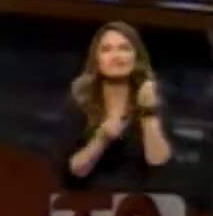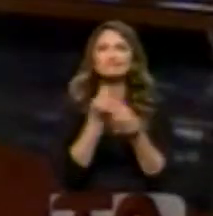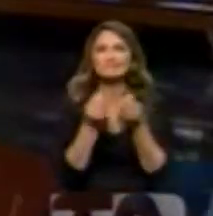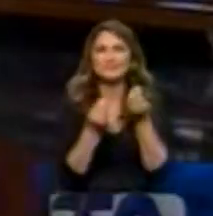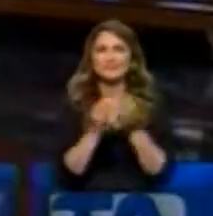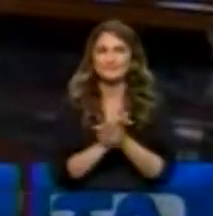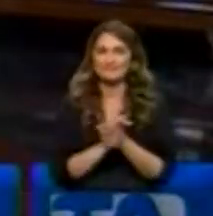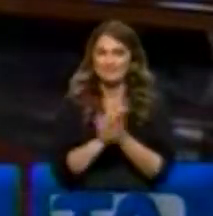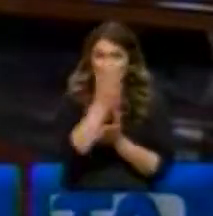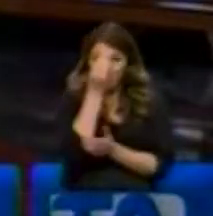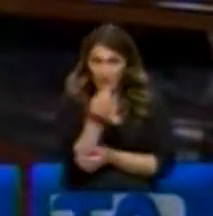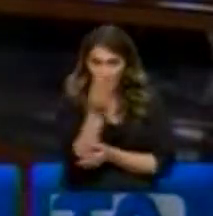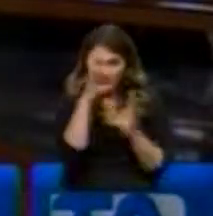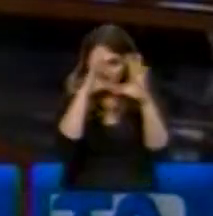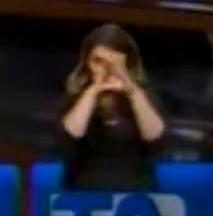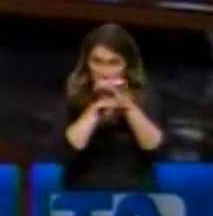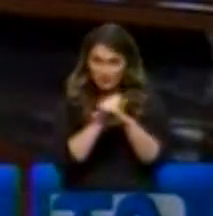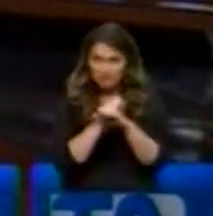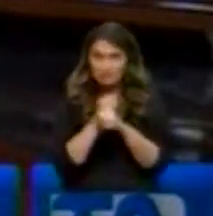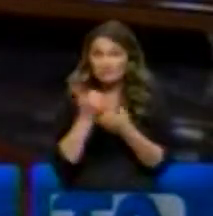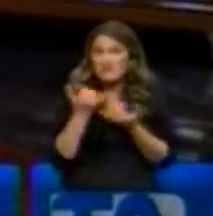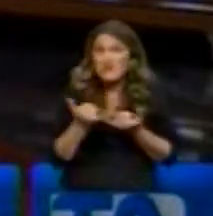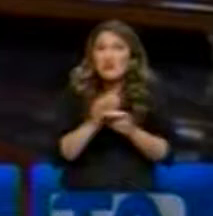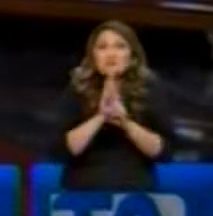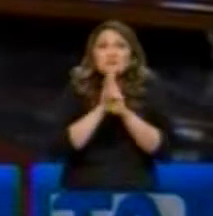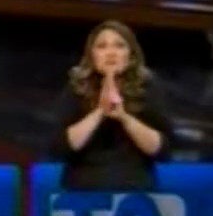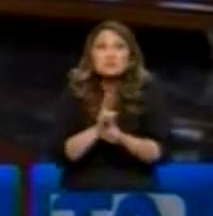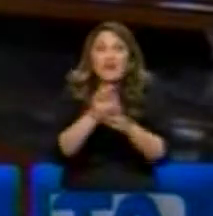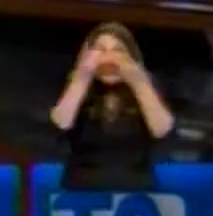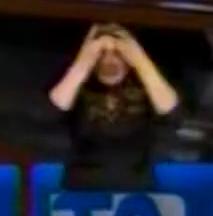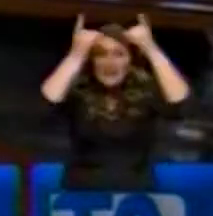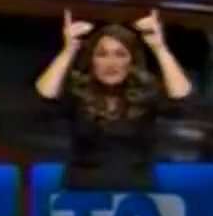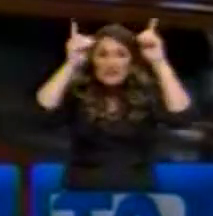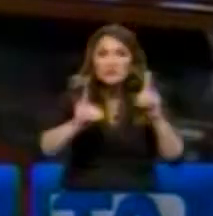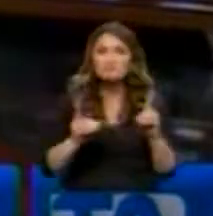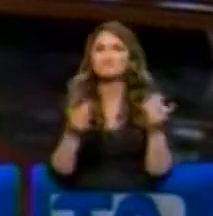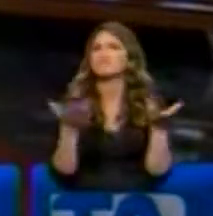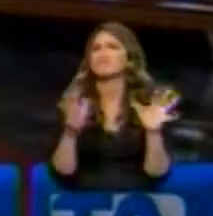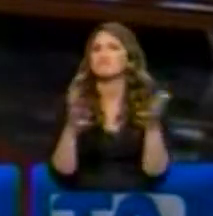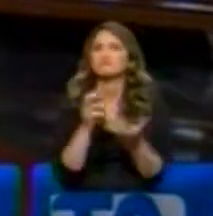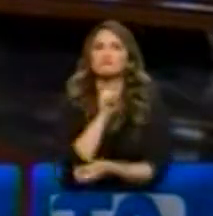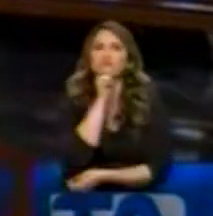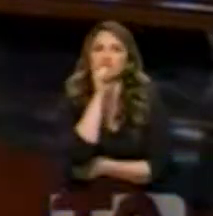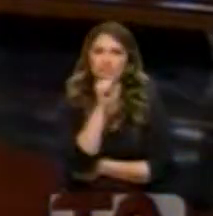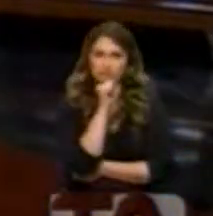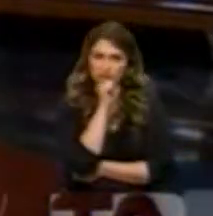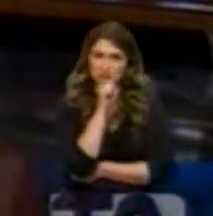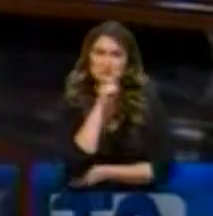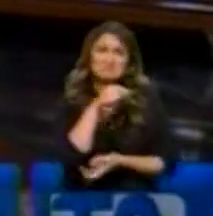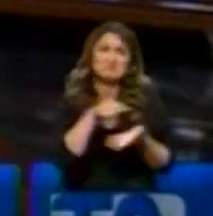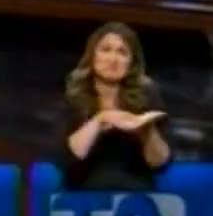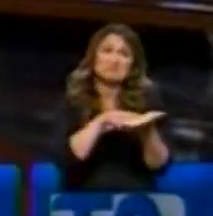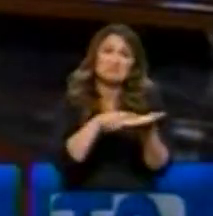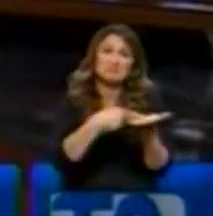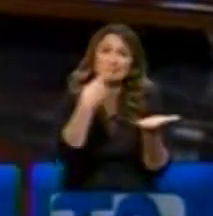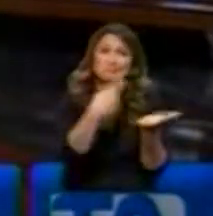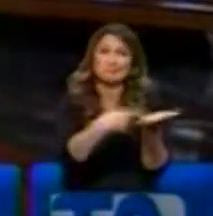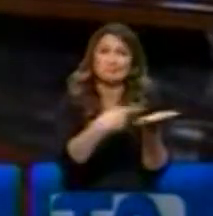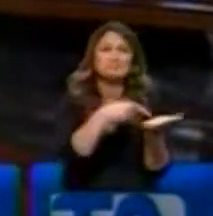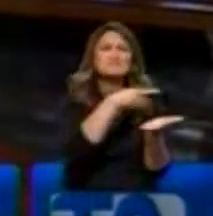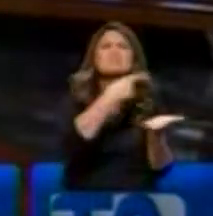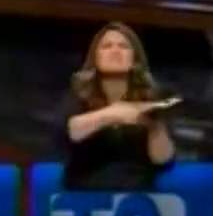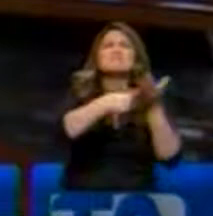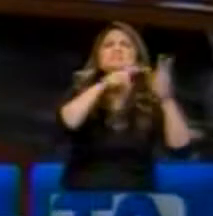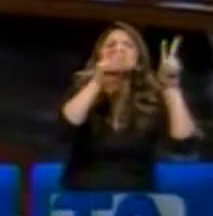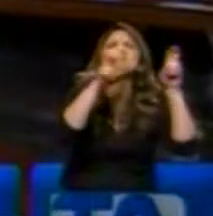Gracias, ¿cómo están? Muy buenas noches. Aún no hay una resolución por parte de la Asamblea Nacional respecto a la situación que vivió el país en